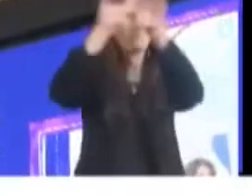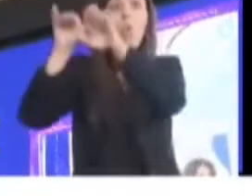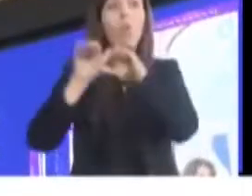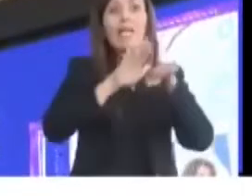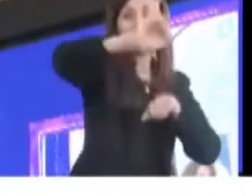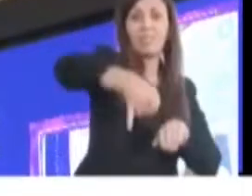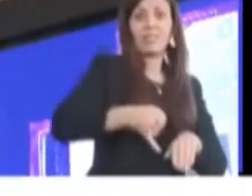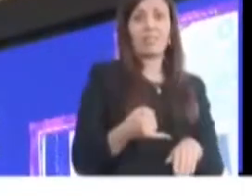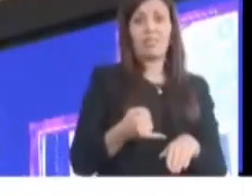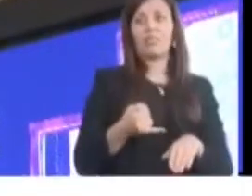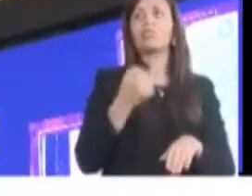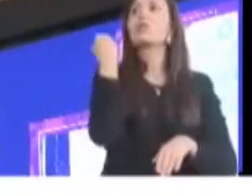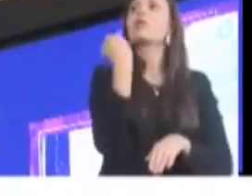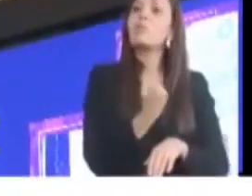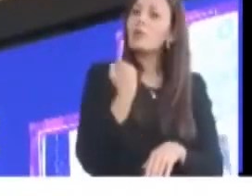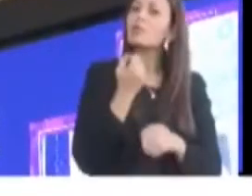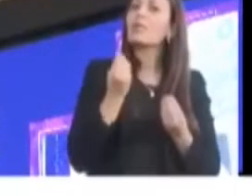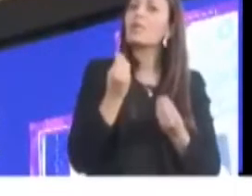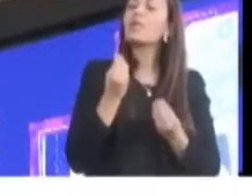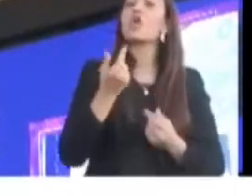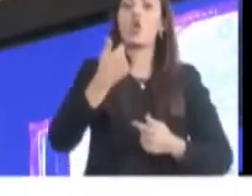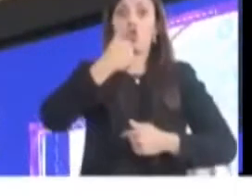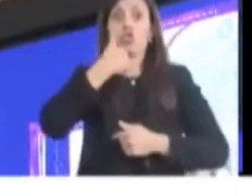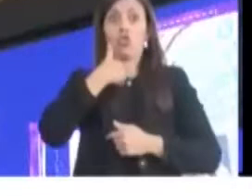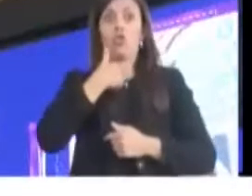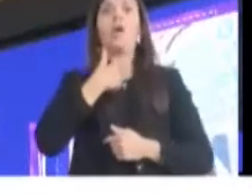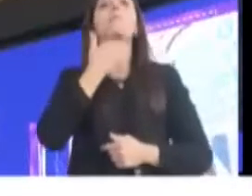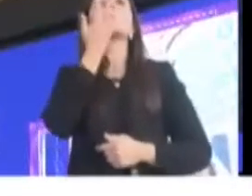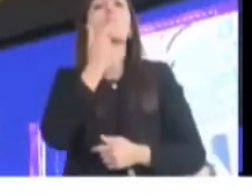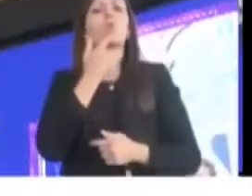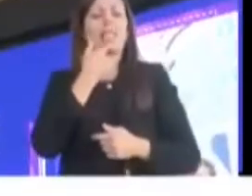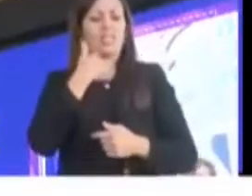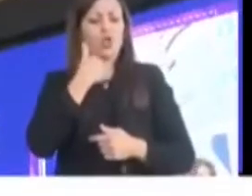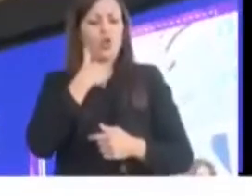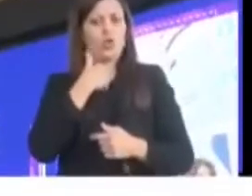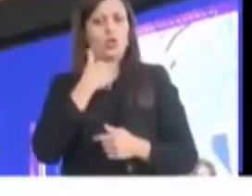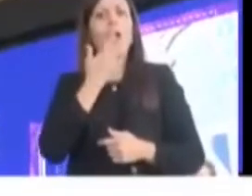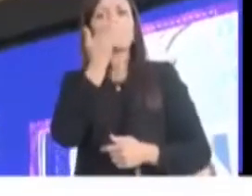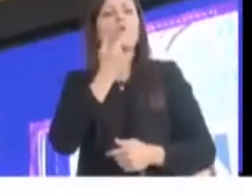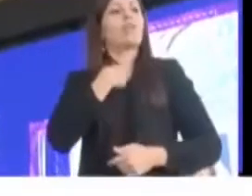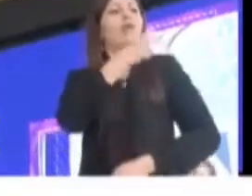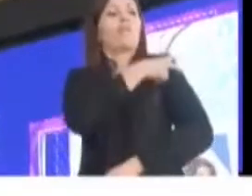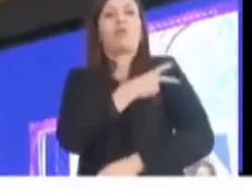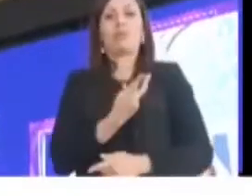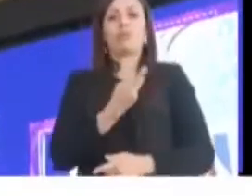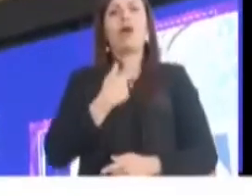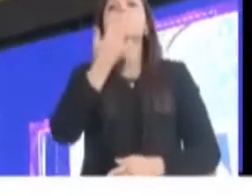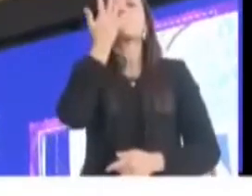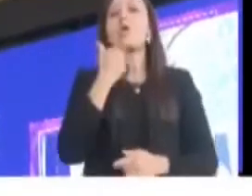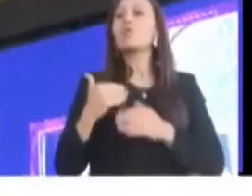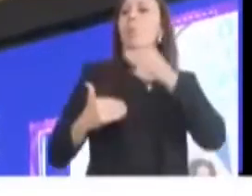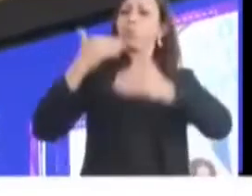es quererlo. Yo quiero ser jefa, yo quiero conducir, yo quiero ocupar ese lugar, yo